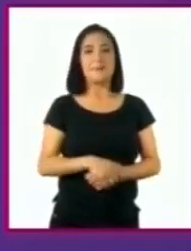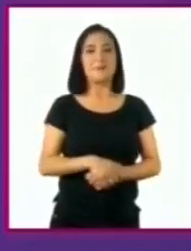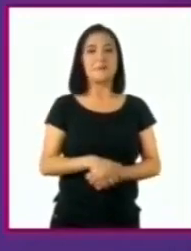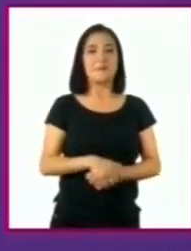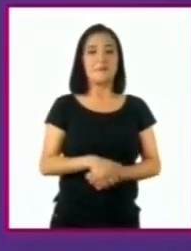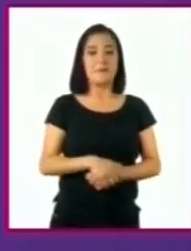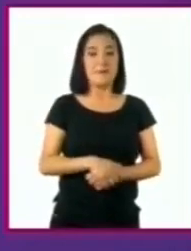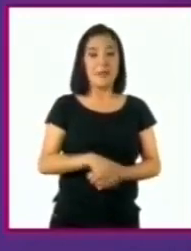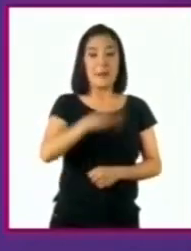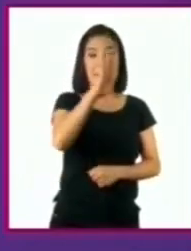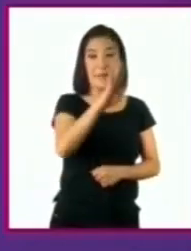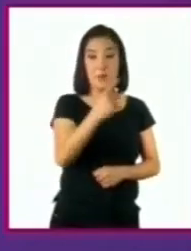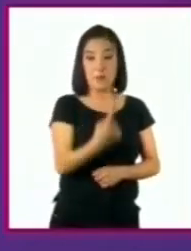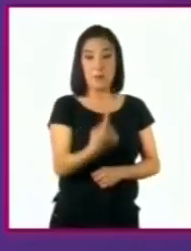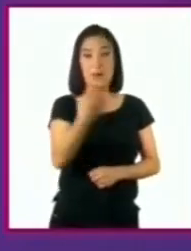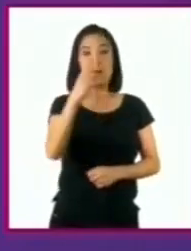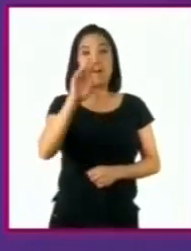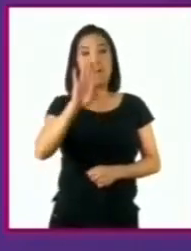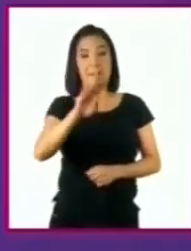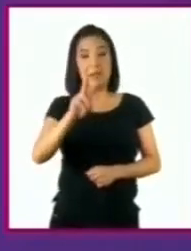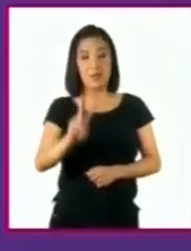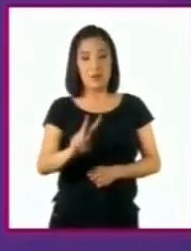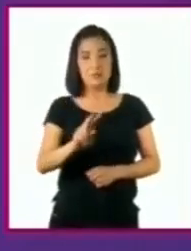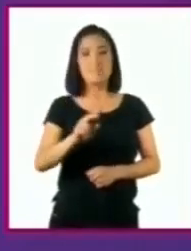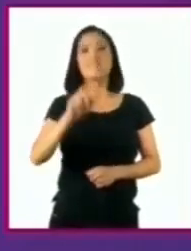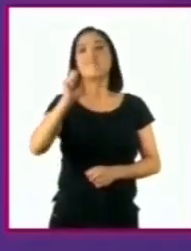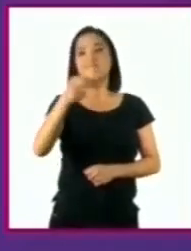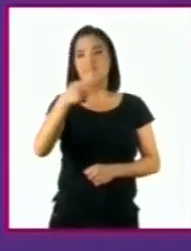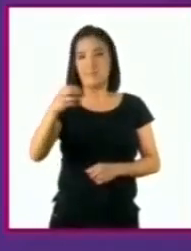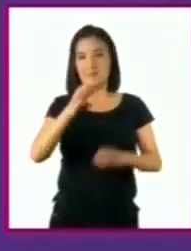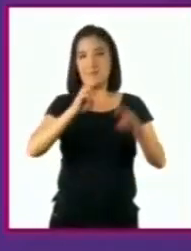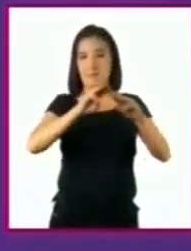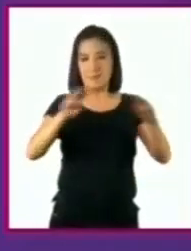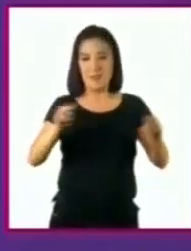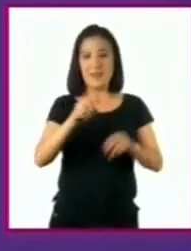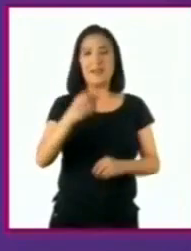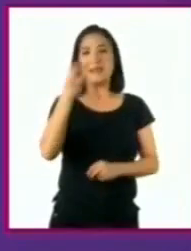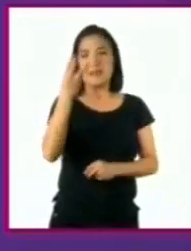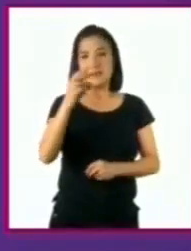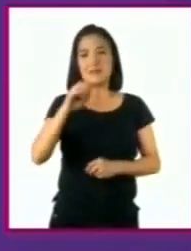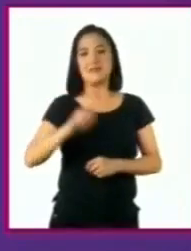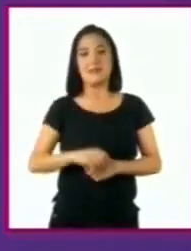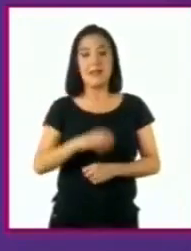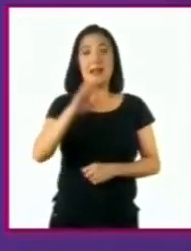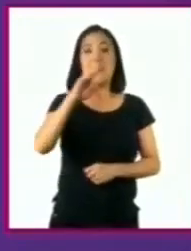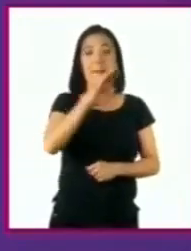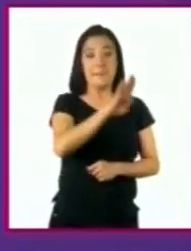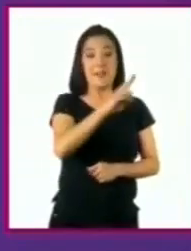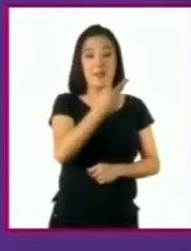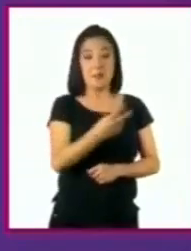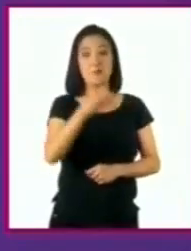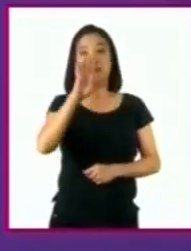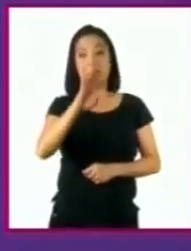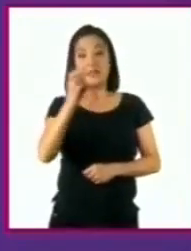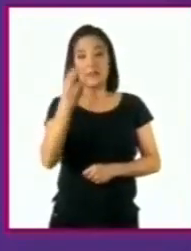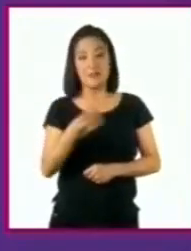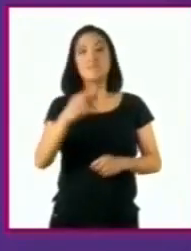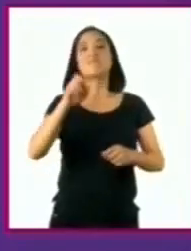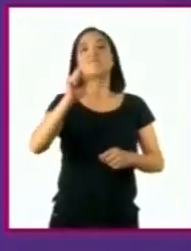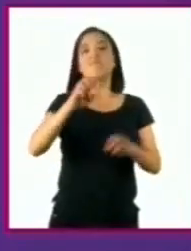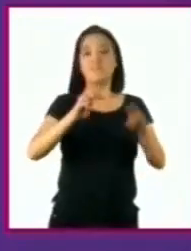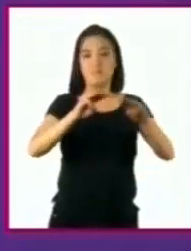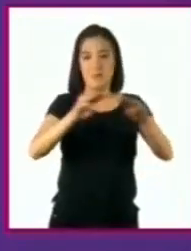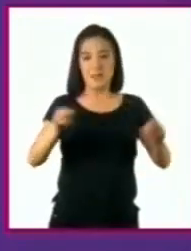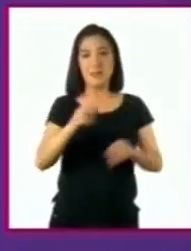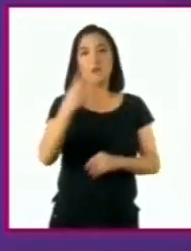B1, B2 mide 3 centímetros, B2, B3 mide 4.5